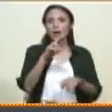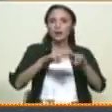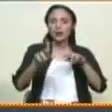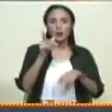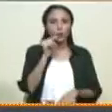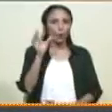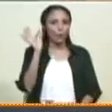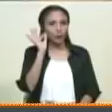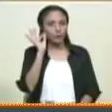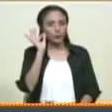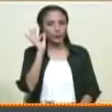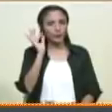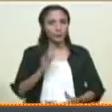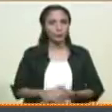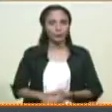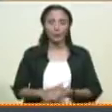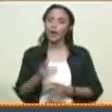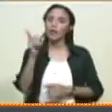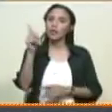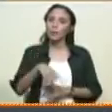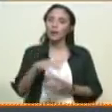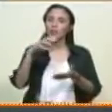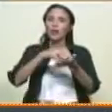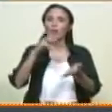entre otros, aquí en el estado Miranda también.